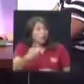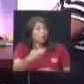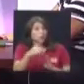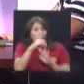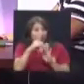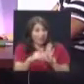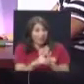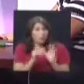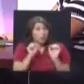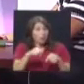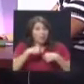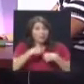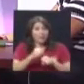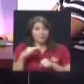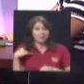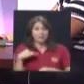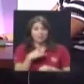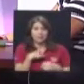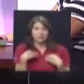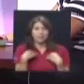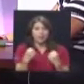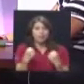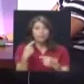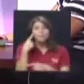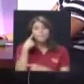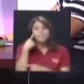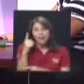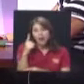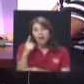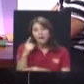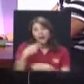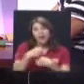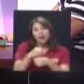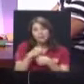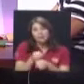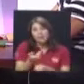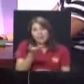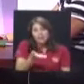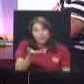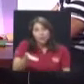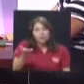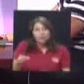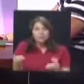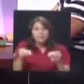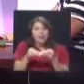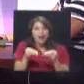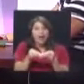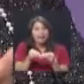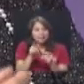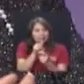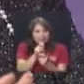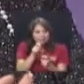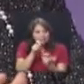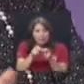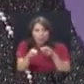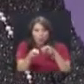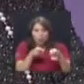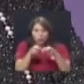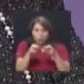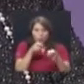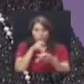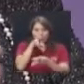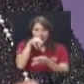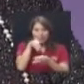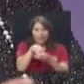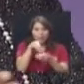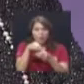salud para hacer ya las cosas más más becas de control interno para